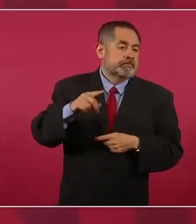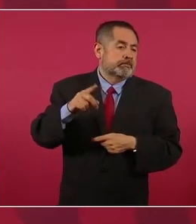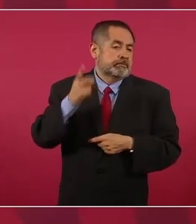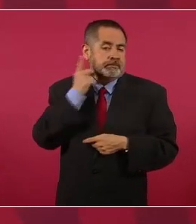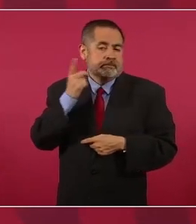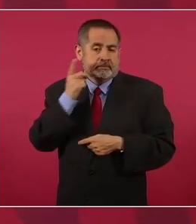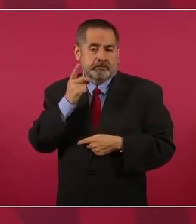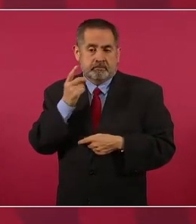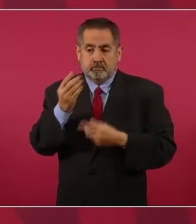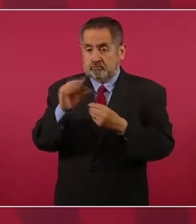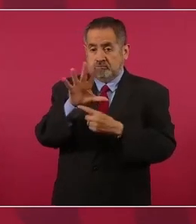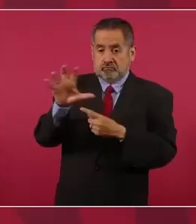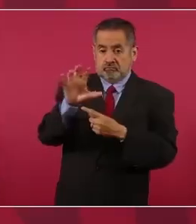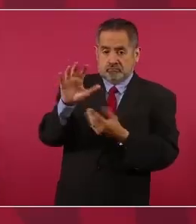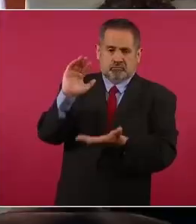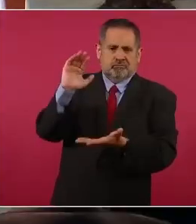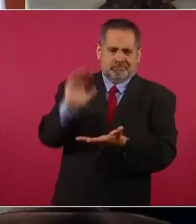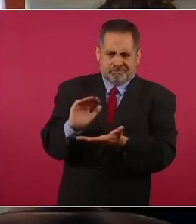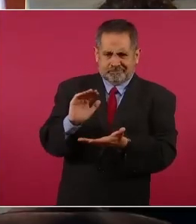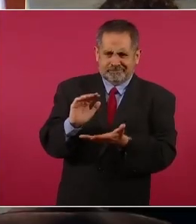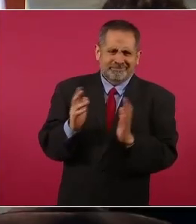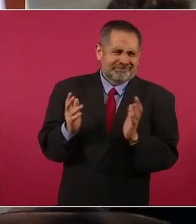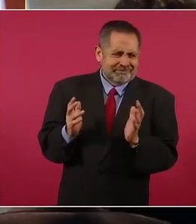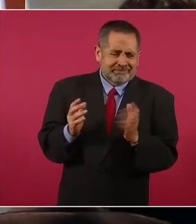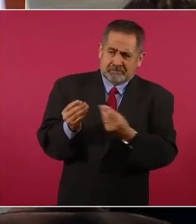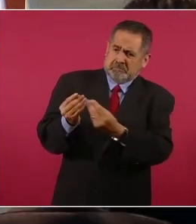legisladores, que no haya tantos,